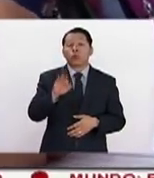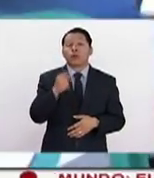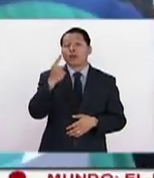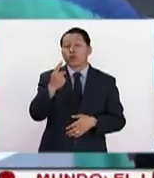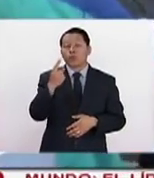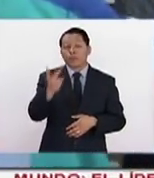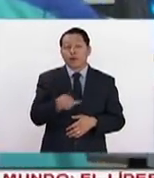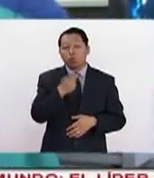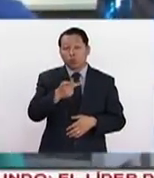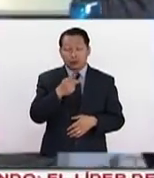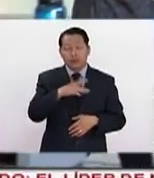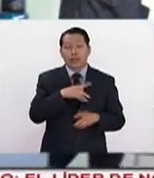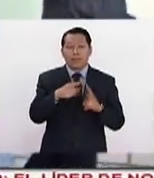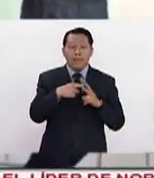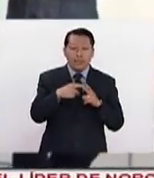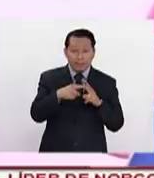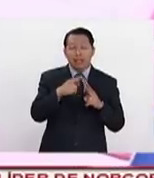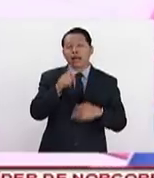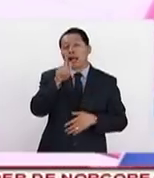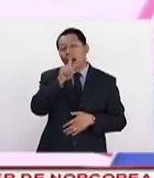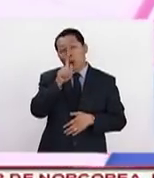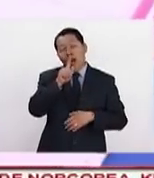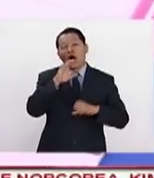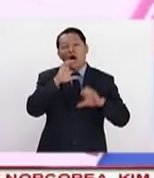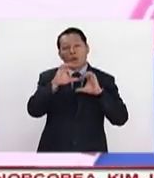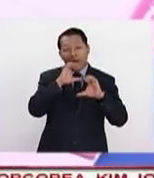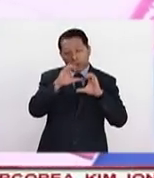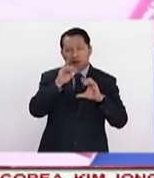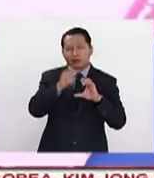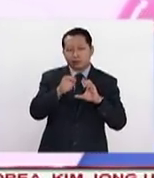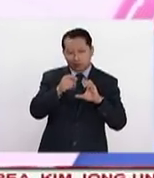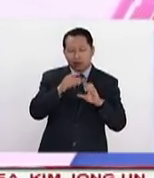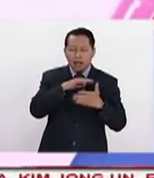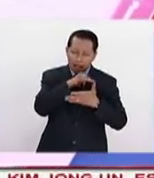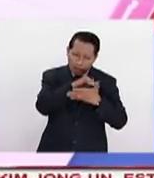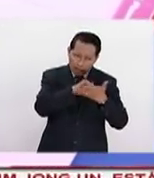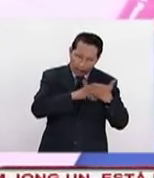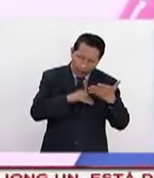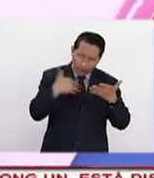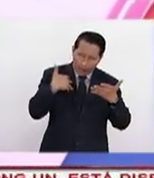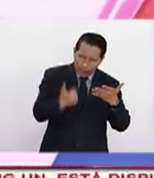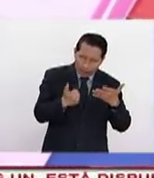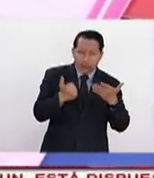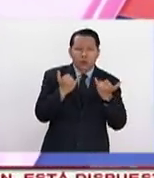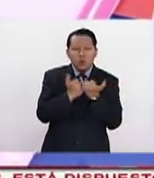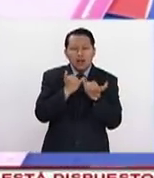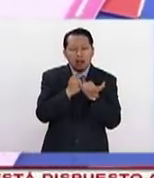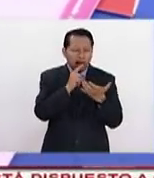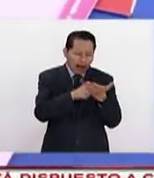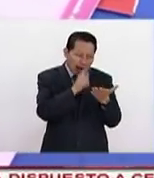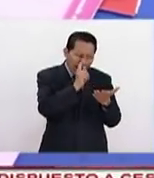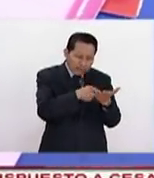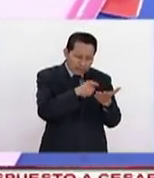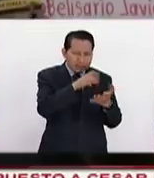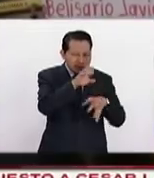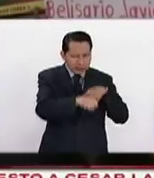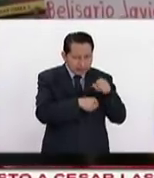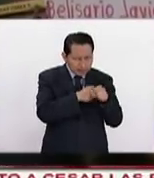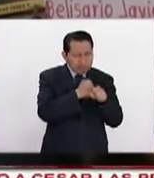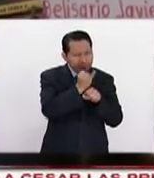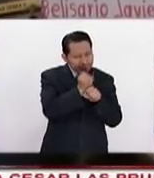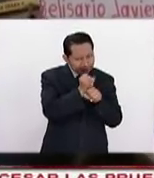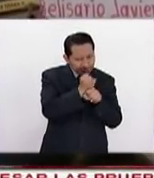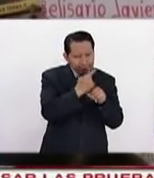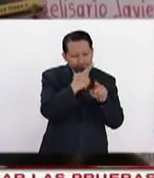de matemáticas y lenguaje y comunicación, en las que se evaluaron comprensión lectora, desarrollo de una interpretación, análisis del contenido